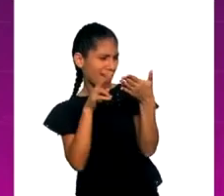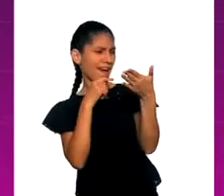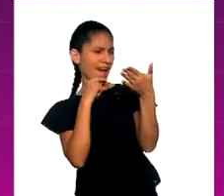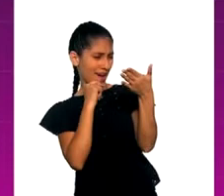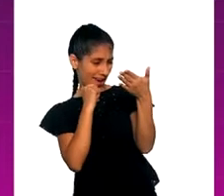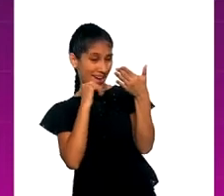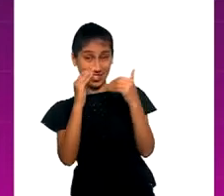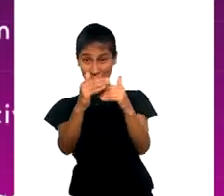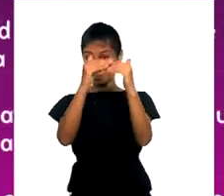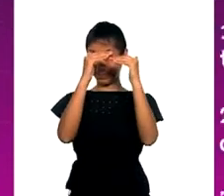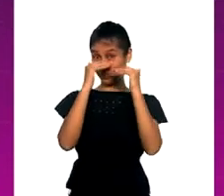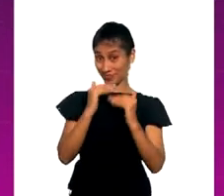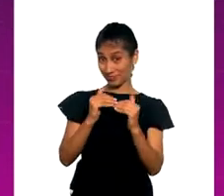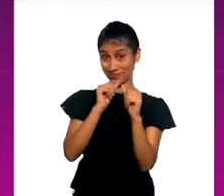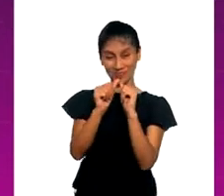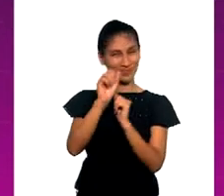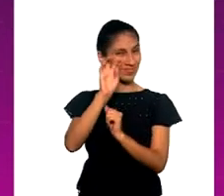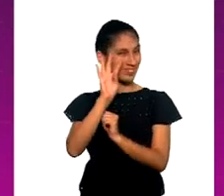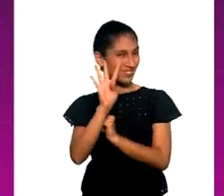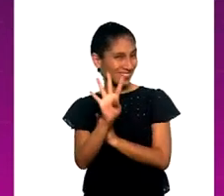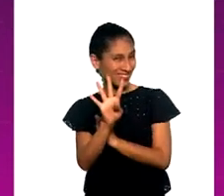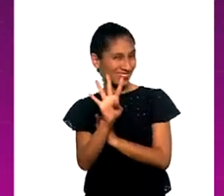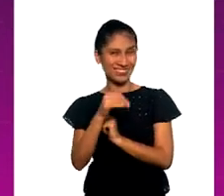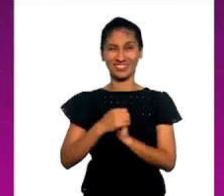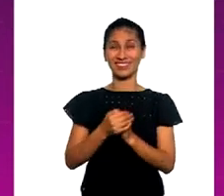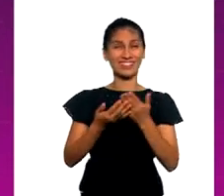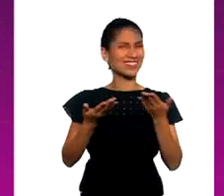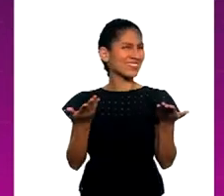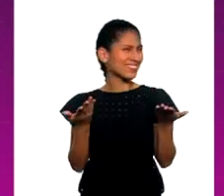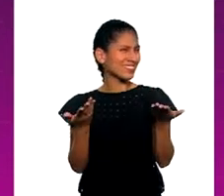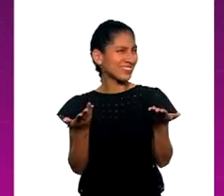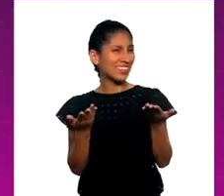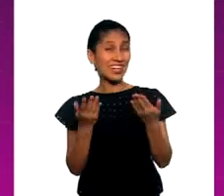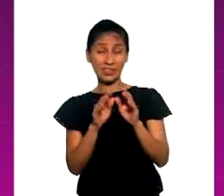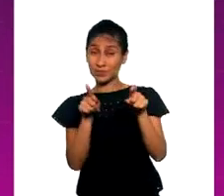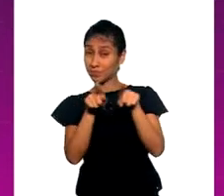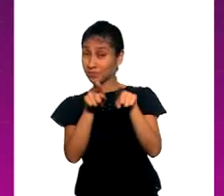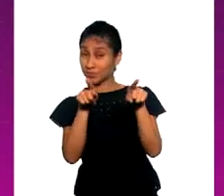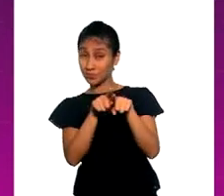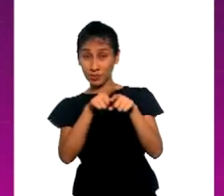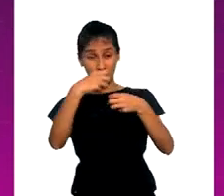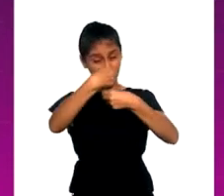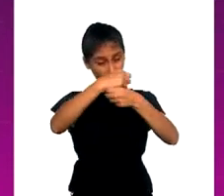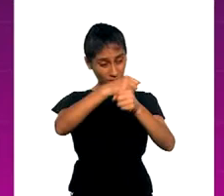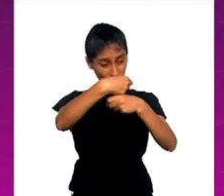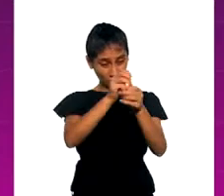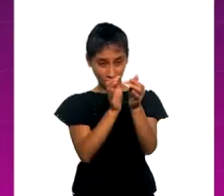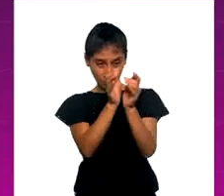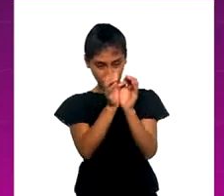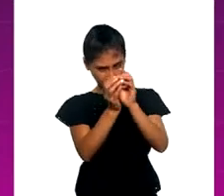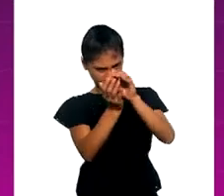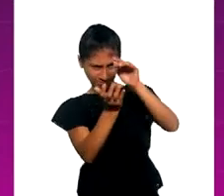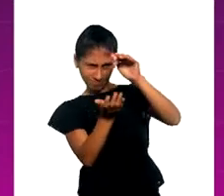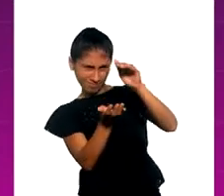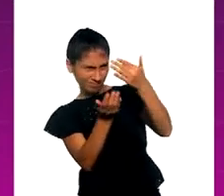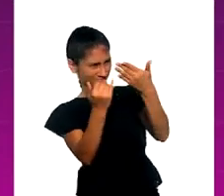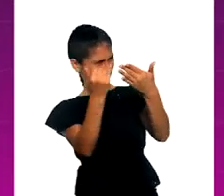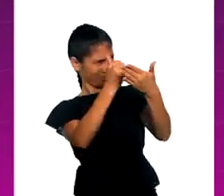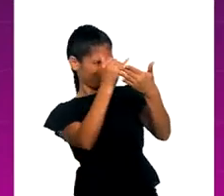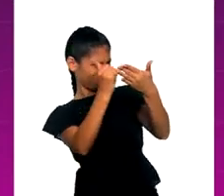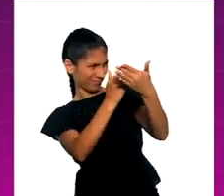instrucción número 4 armar la figura siguiendo los pasos